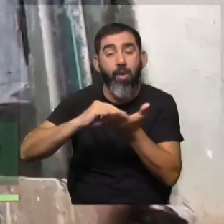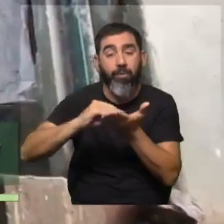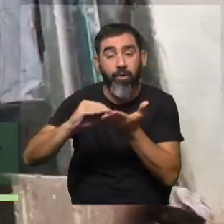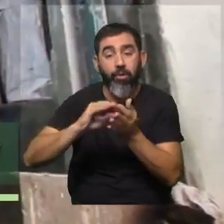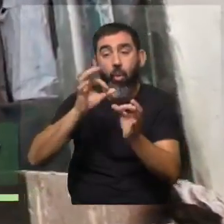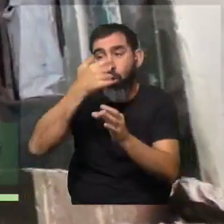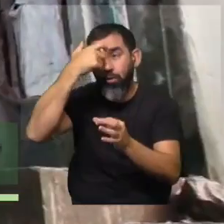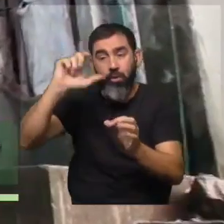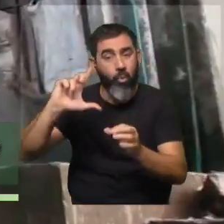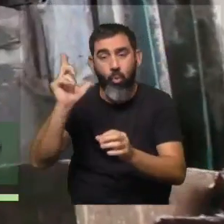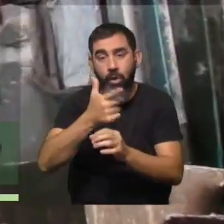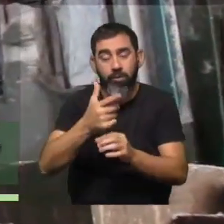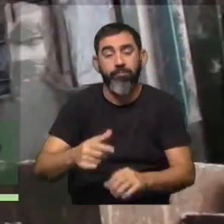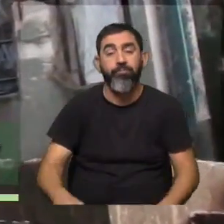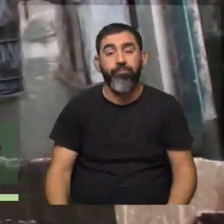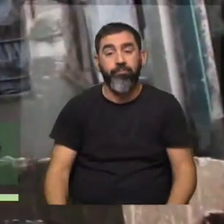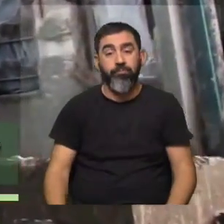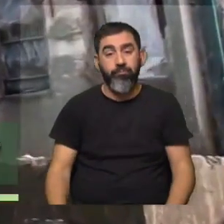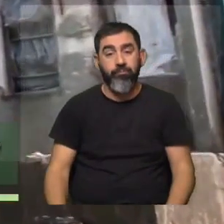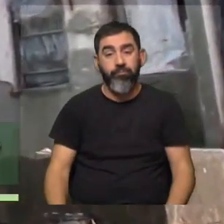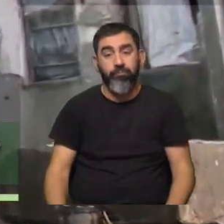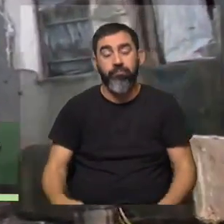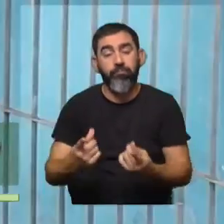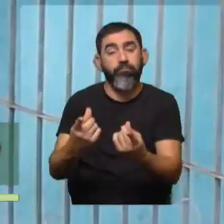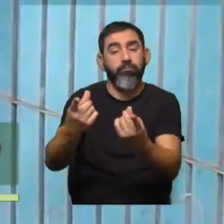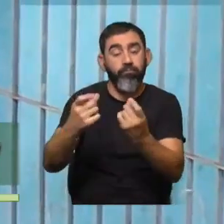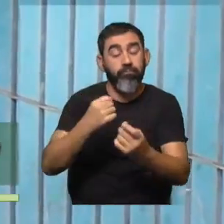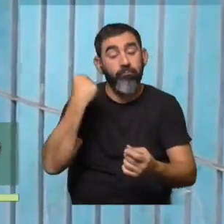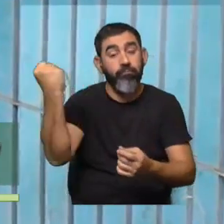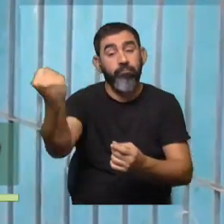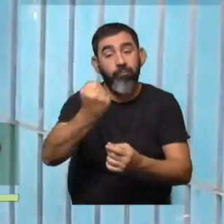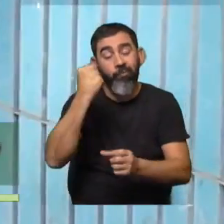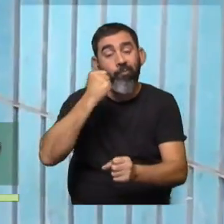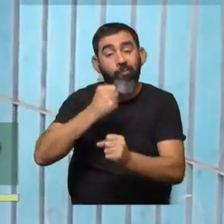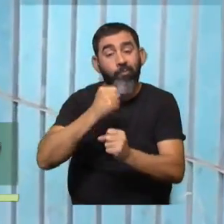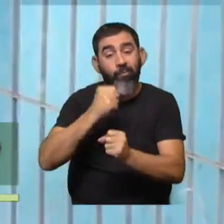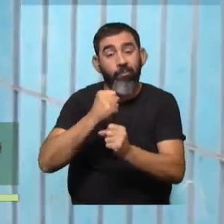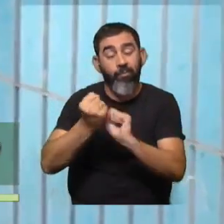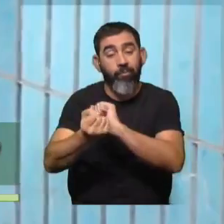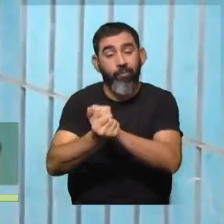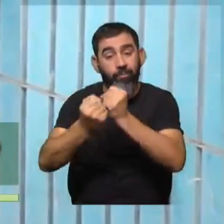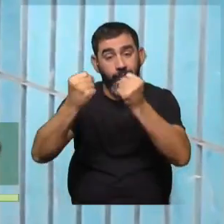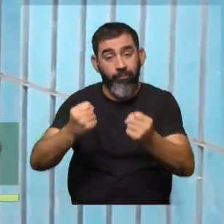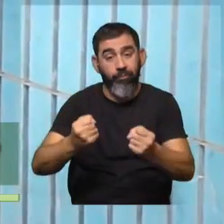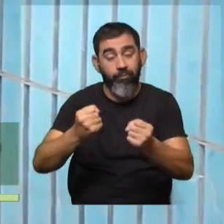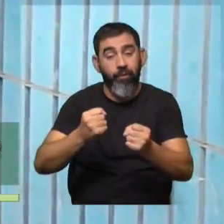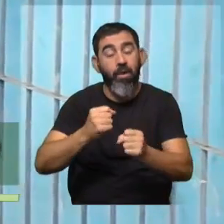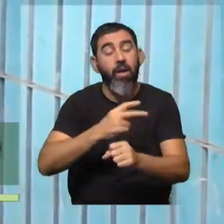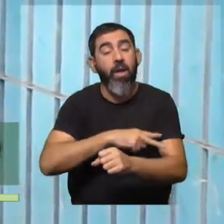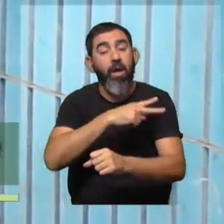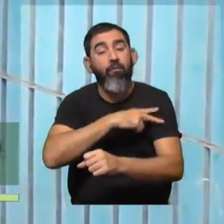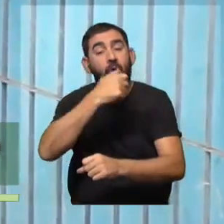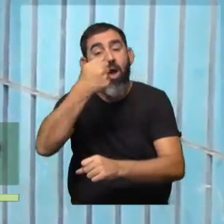ni de técnicos ni de profesionales nosotros tenemos una necesidad muy grande de trabajadores penitenciarios lo que es el escalafonada